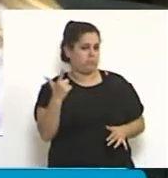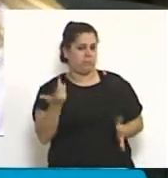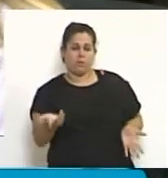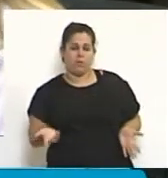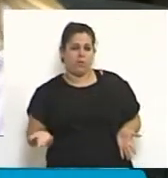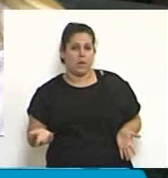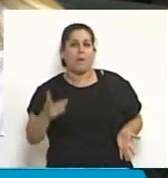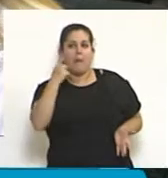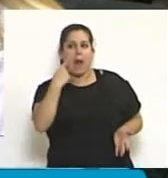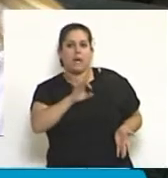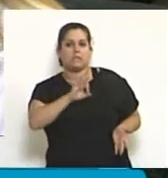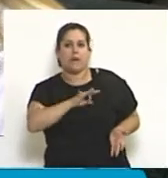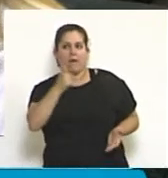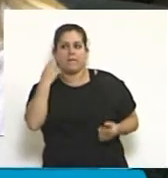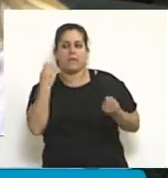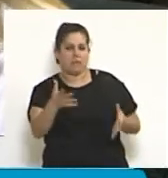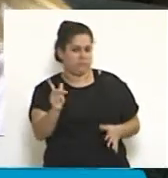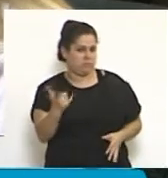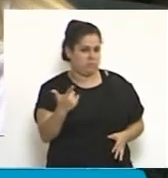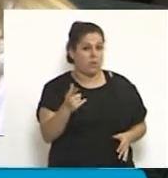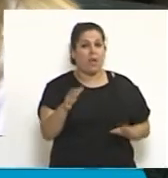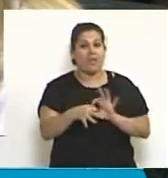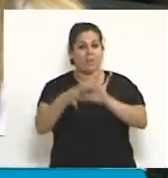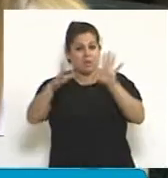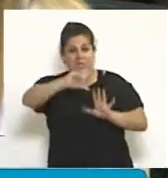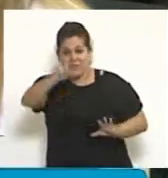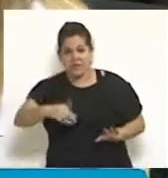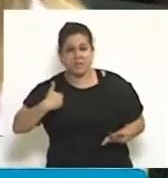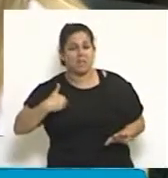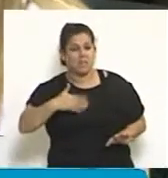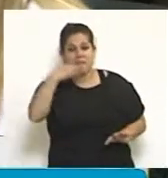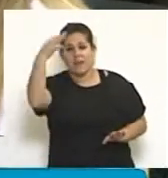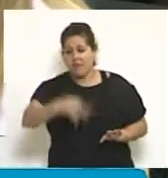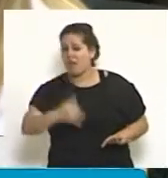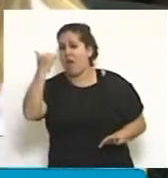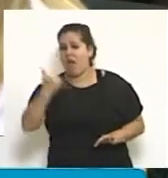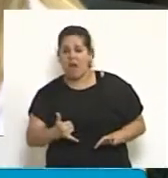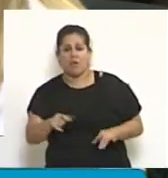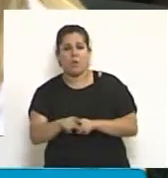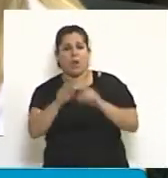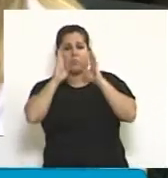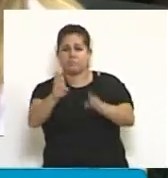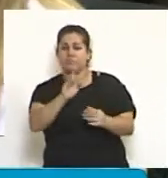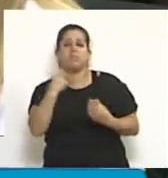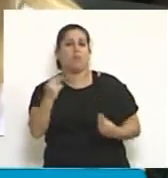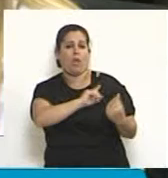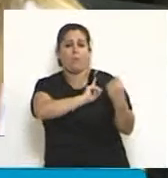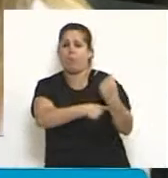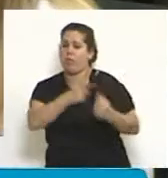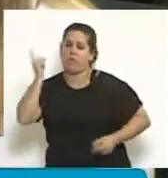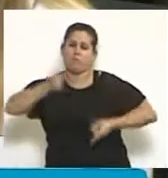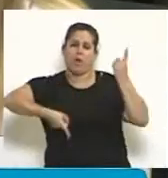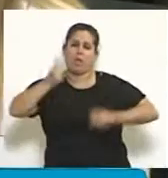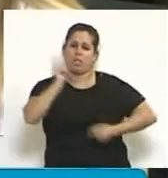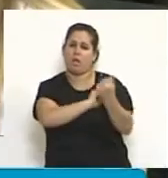permita valorar estas cuestiones. La democracia argentina está sacudida por una alta concentración de poder, por una